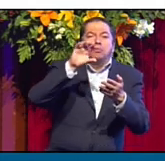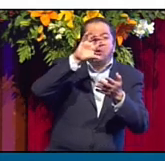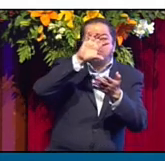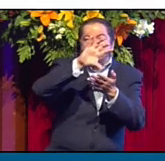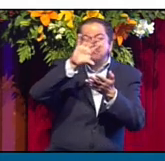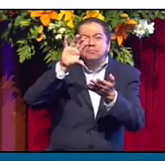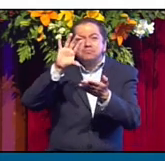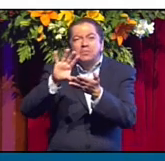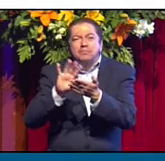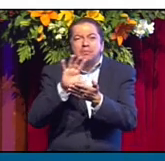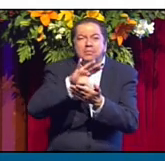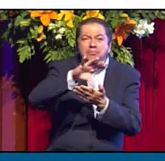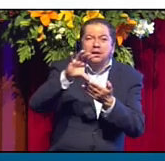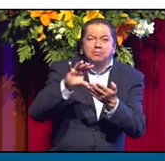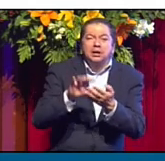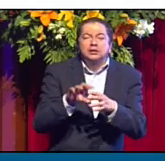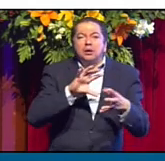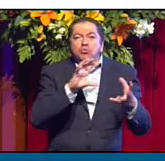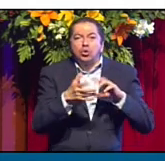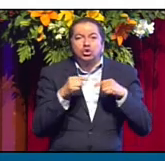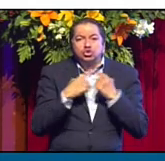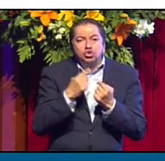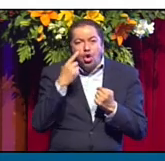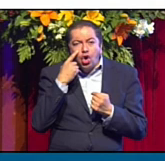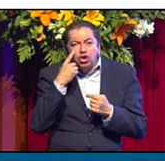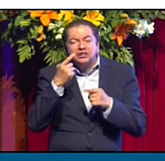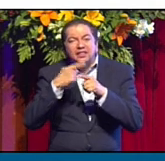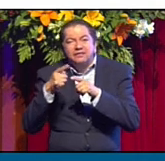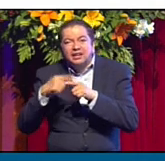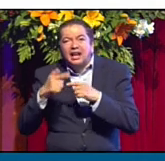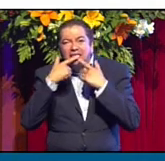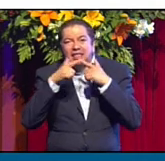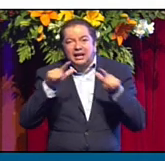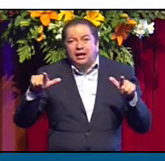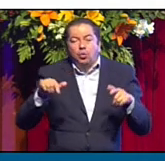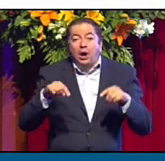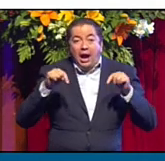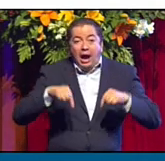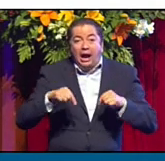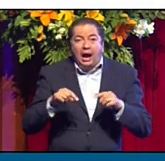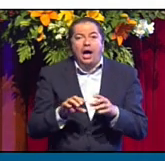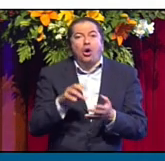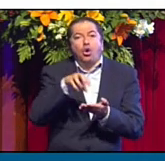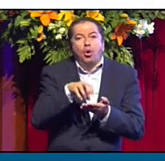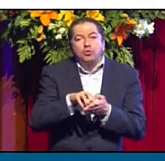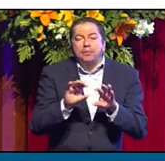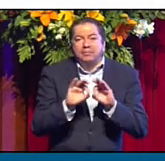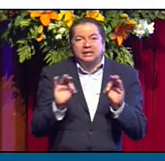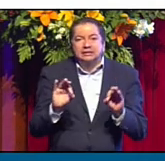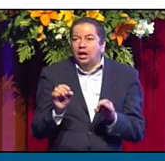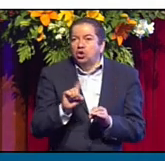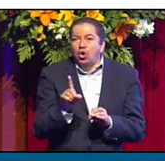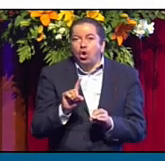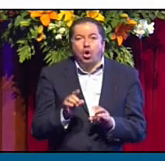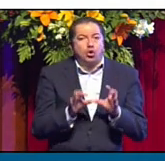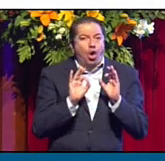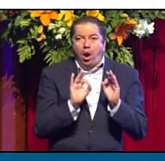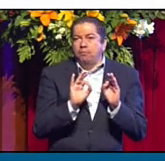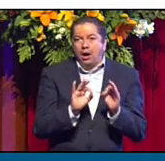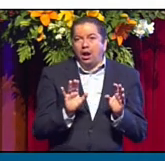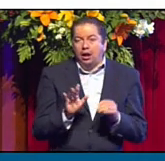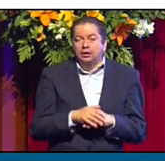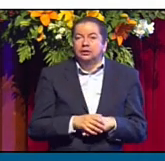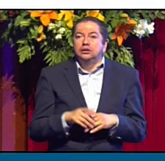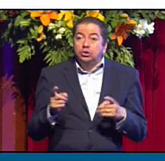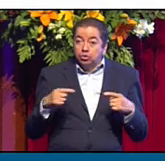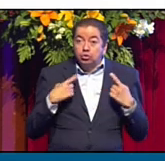países, que hemos conocido diferentes lenguas, nos damos el valor que tiene esta comuna. Esta es una comuna especial. No es una comuna común y corriente. Por